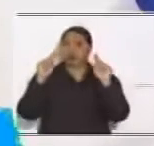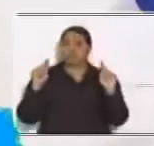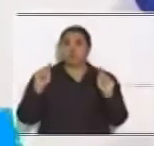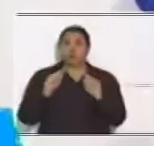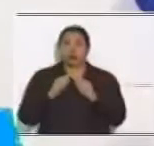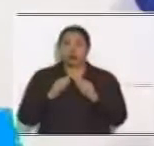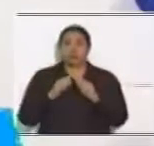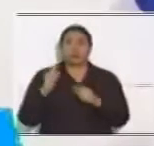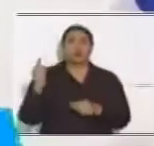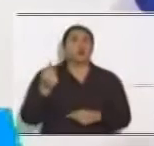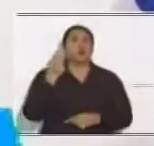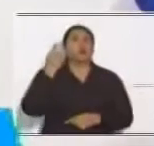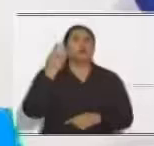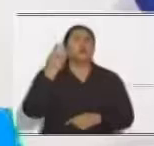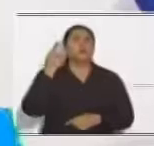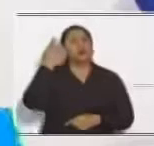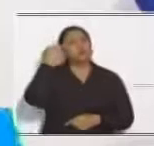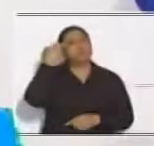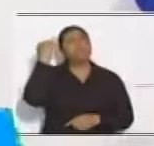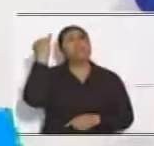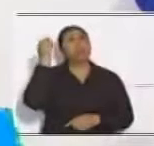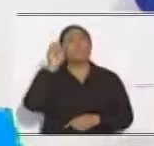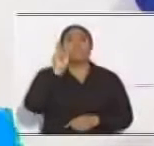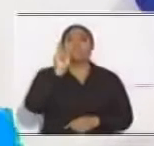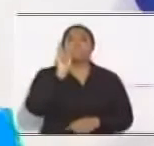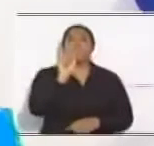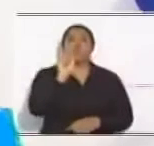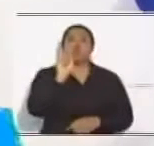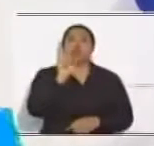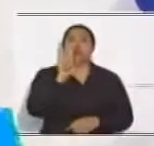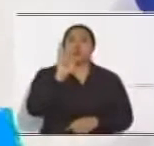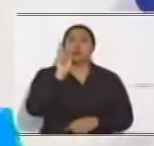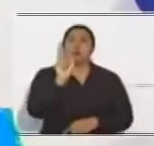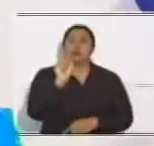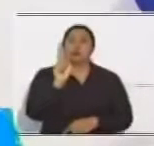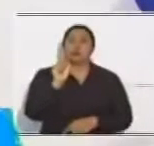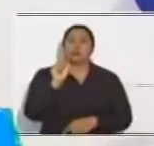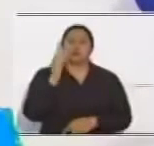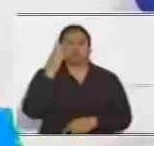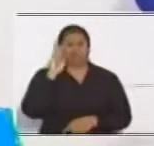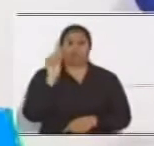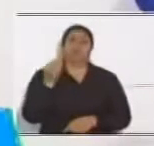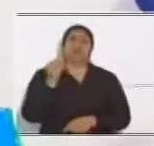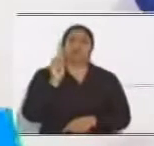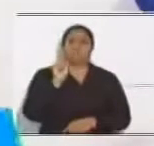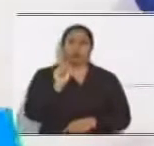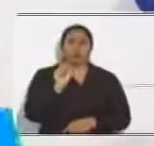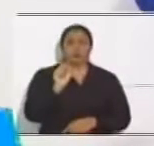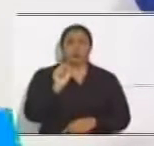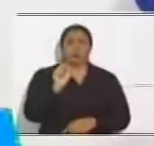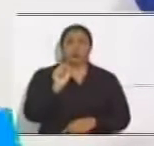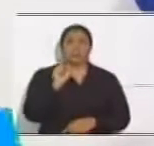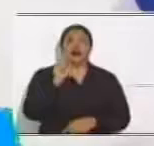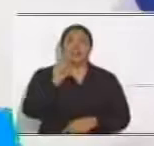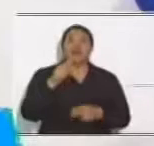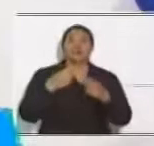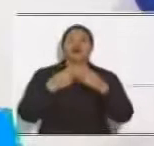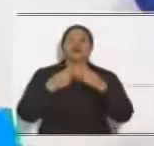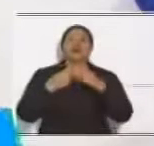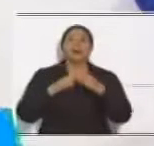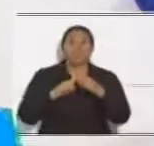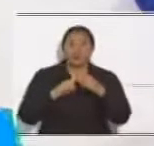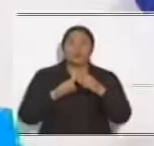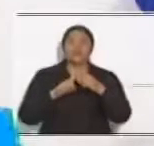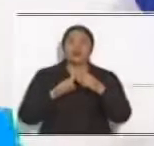la única idea era un punto. Un punto. Y uno dice, ¿para qué sirve un punto? El punto es el origen de toda